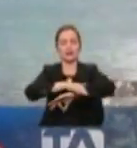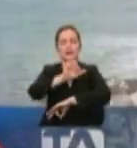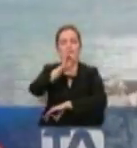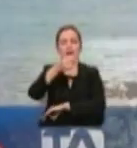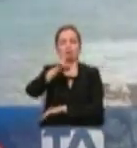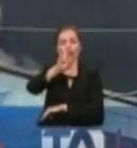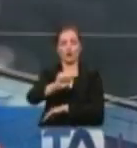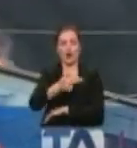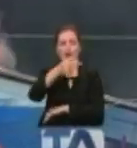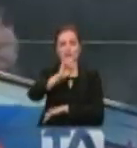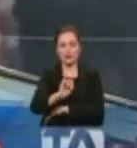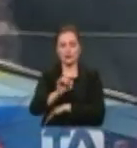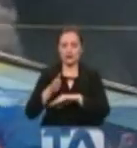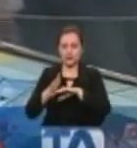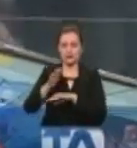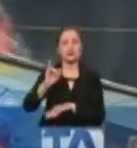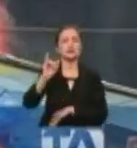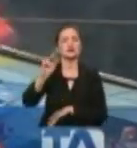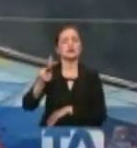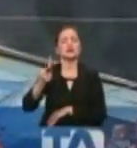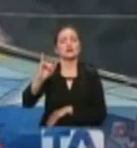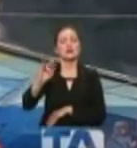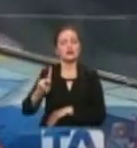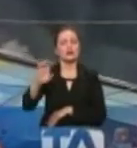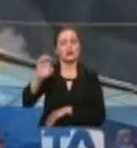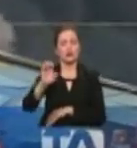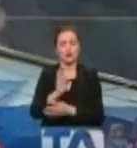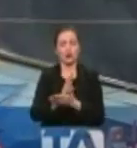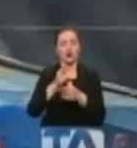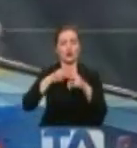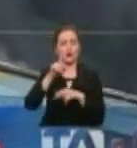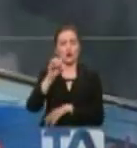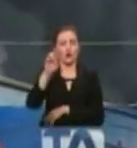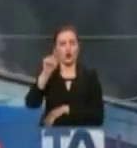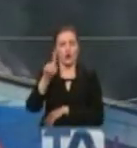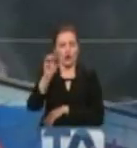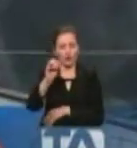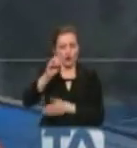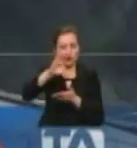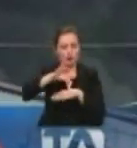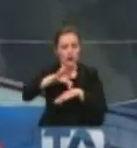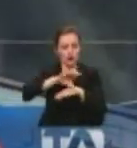e Iquique, en el barrio El Dorado, centro norte de Quito.